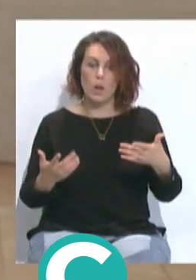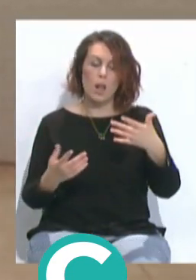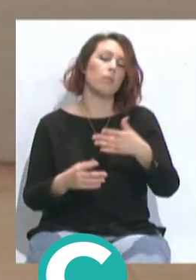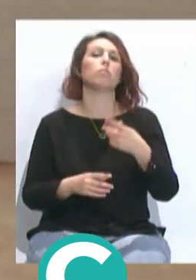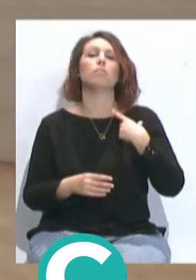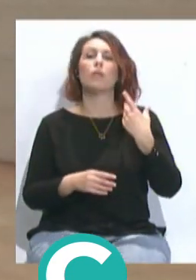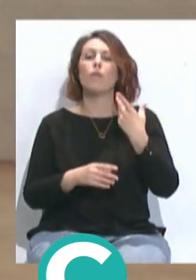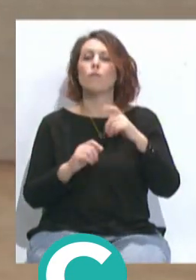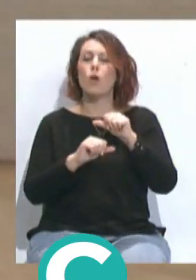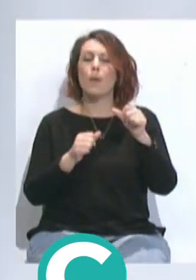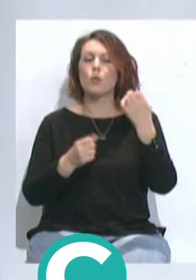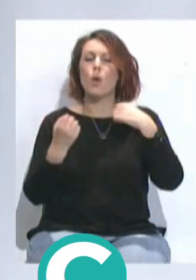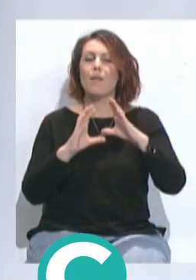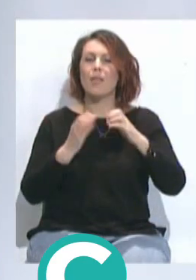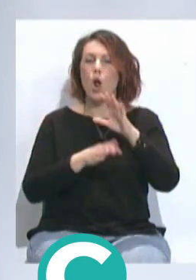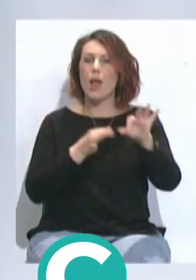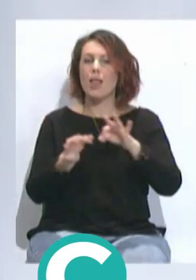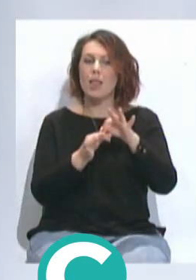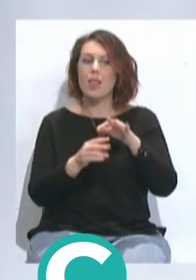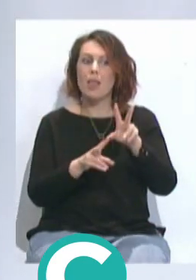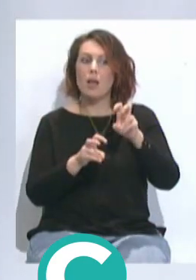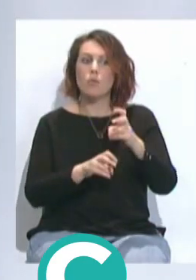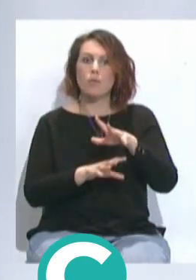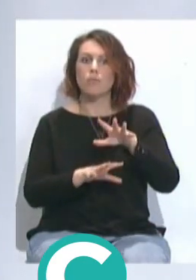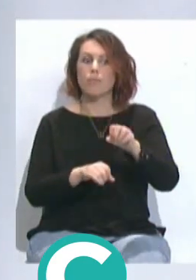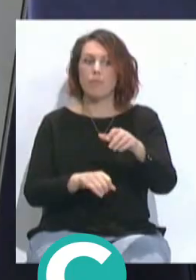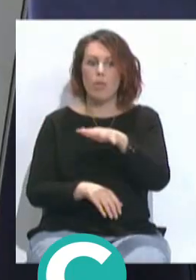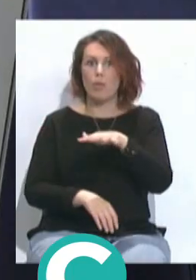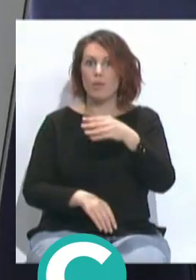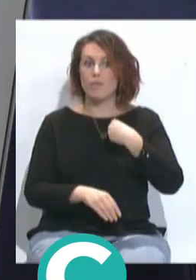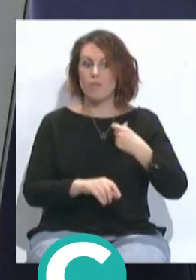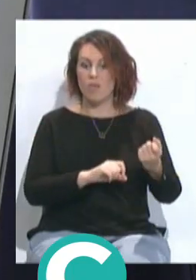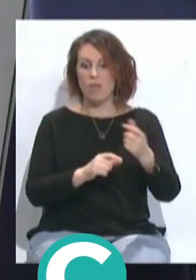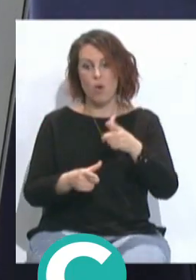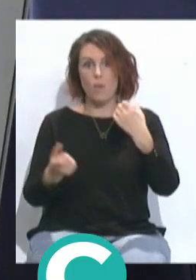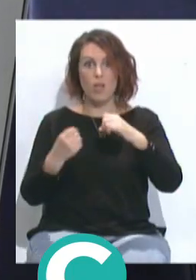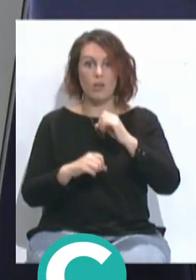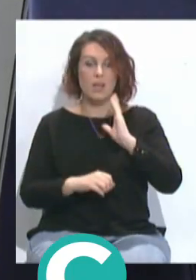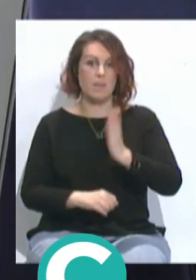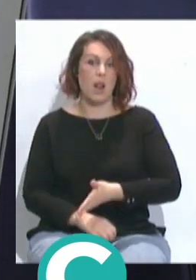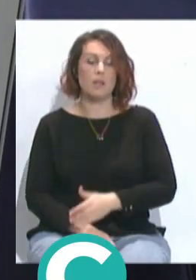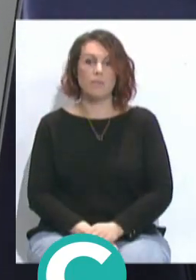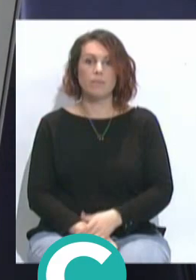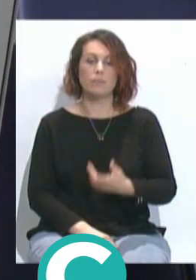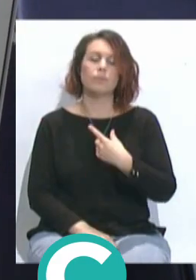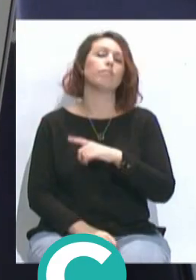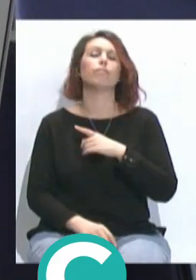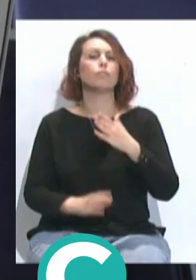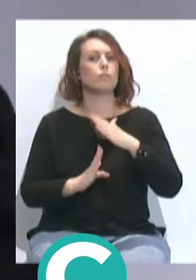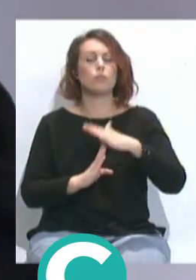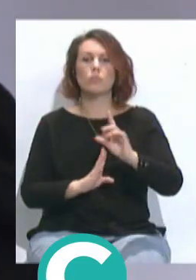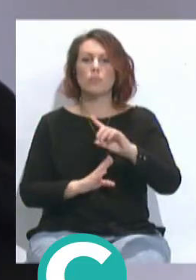frente a las nuevas formas de actuar de las bandas organizadas en las zonas donde han trasladado sus operaciones criminales. No pararemos hasta